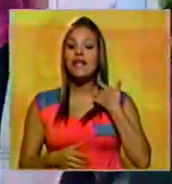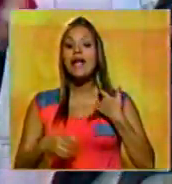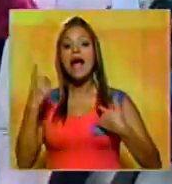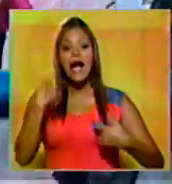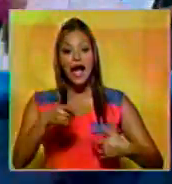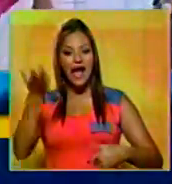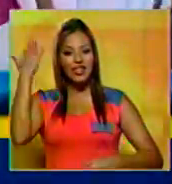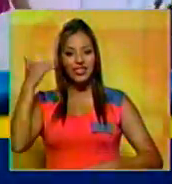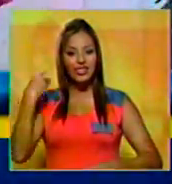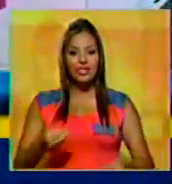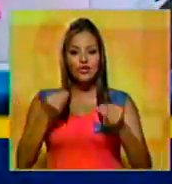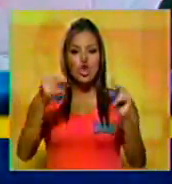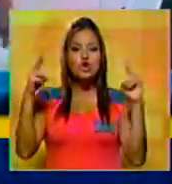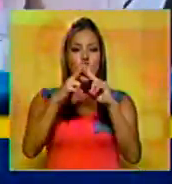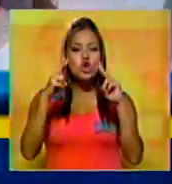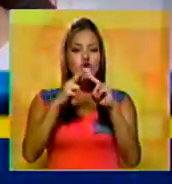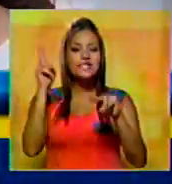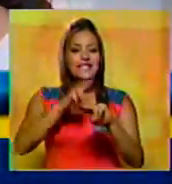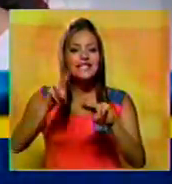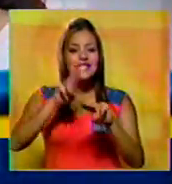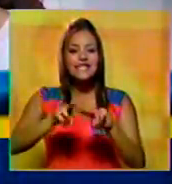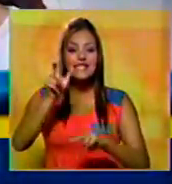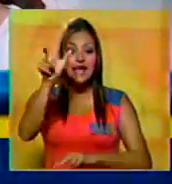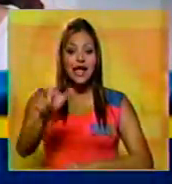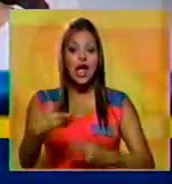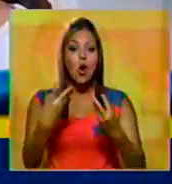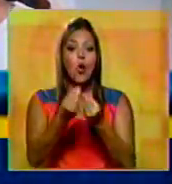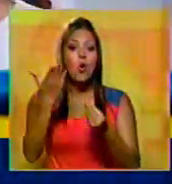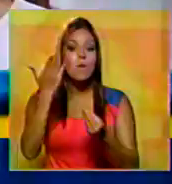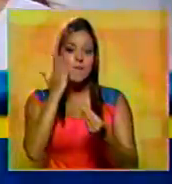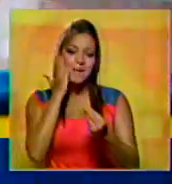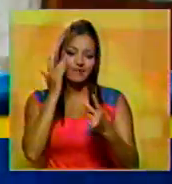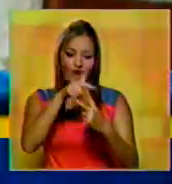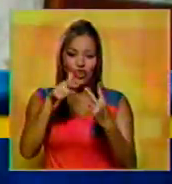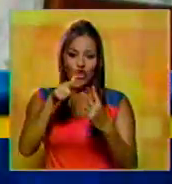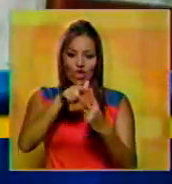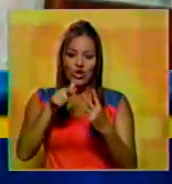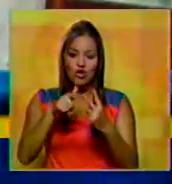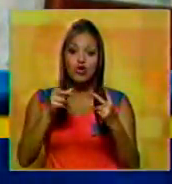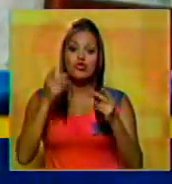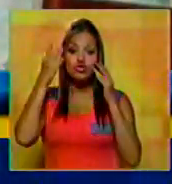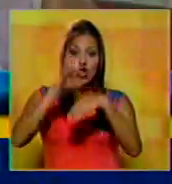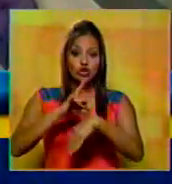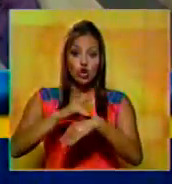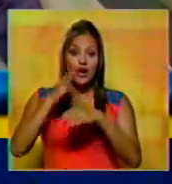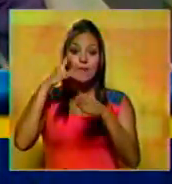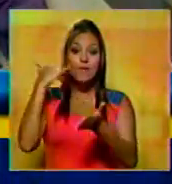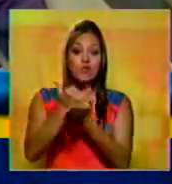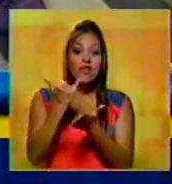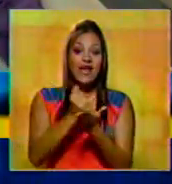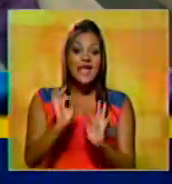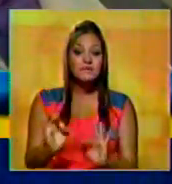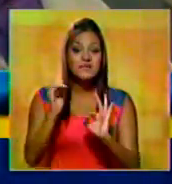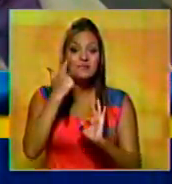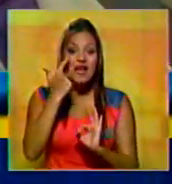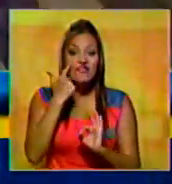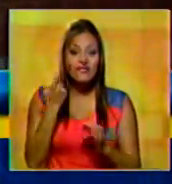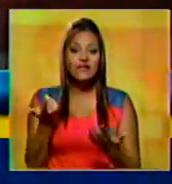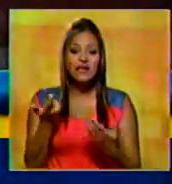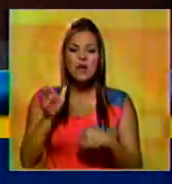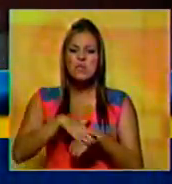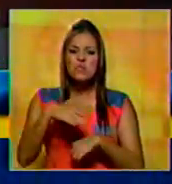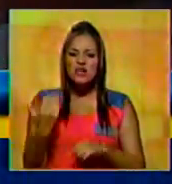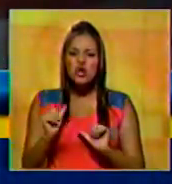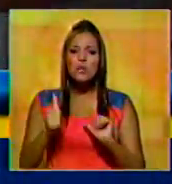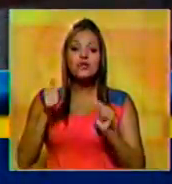En nuestra entrega anterior conocimos a Lucía y a su mamá. La doctora Wanda López recomendó hacer pruebas específicas para determinar la